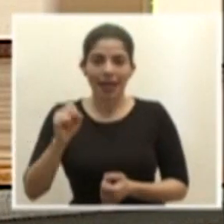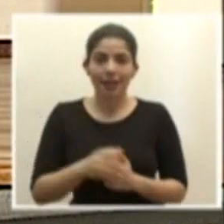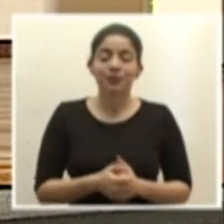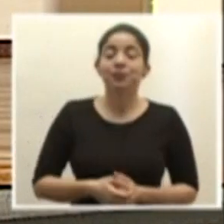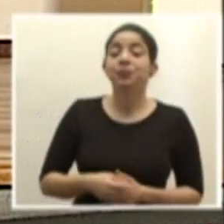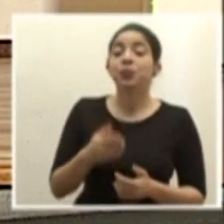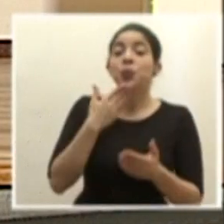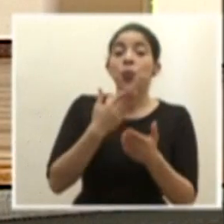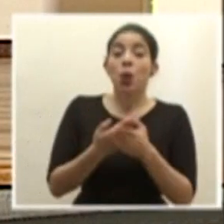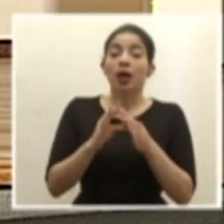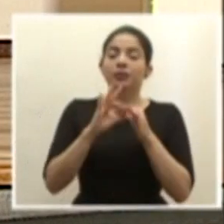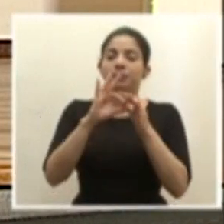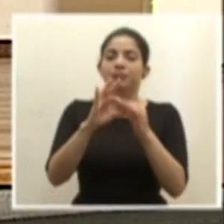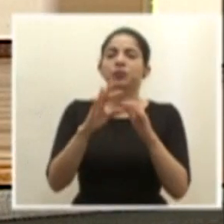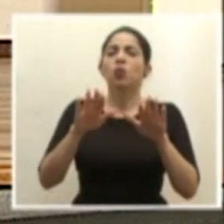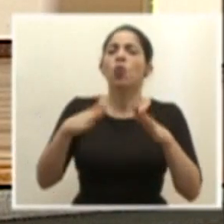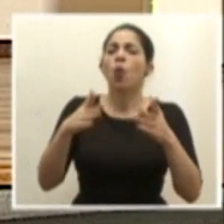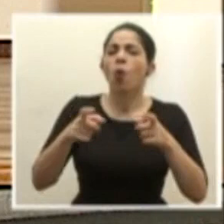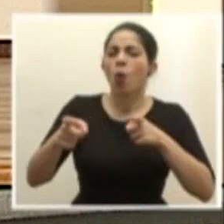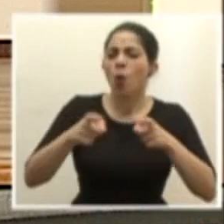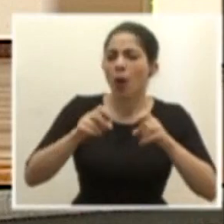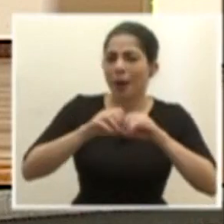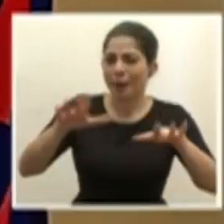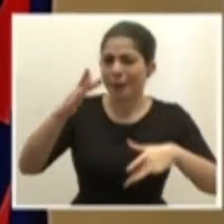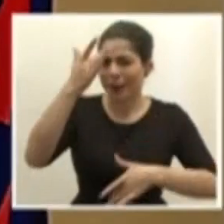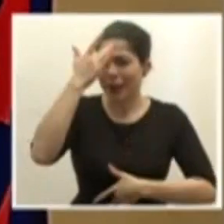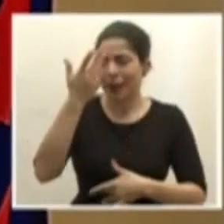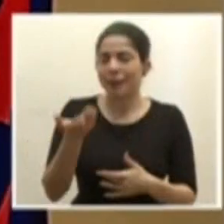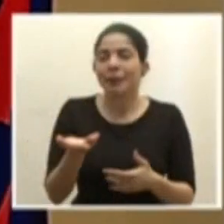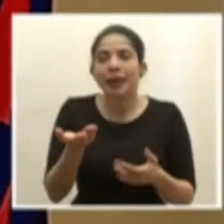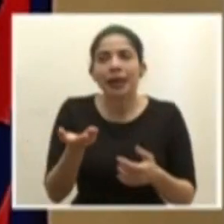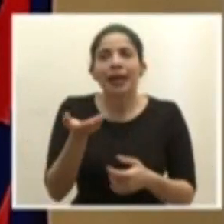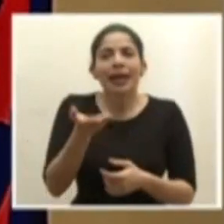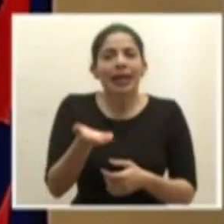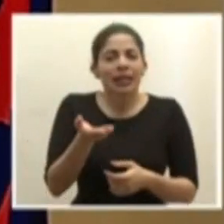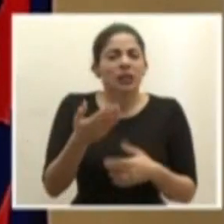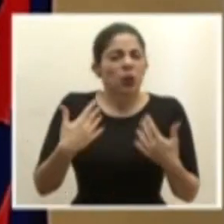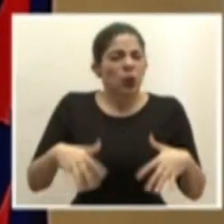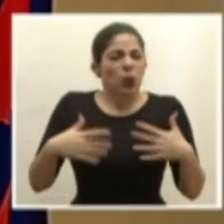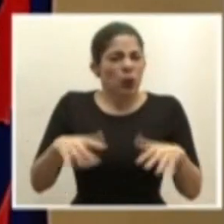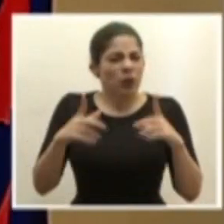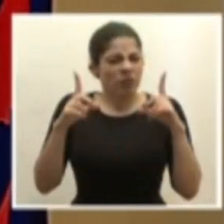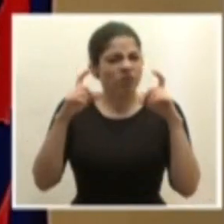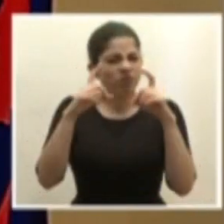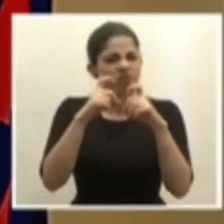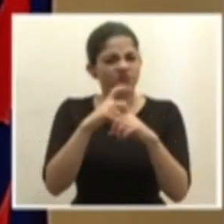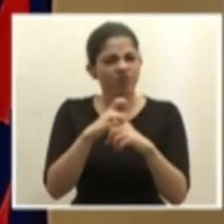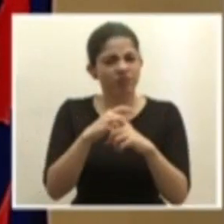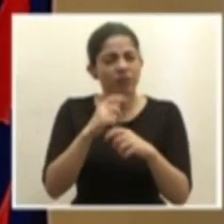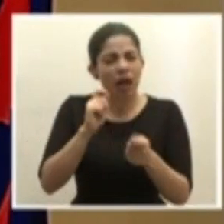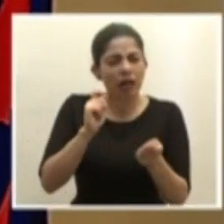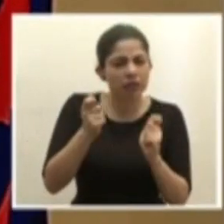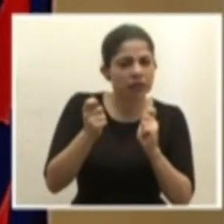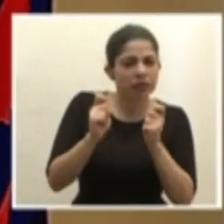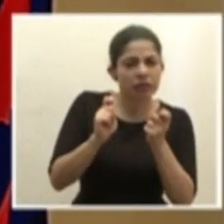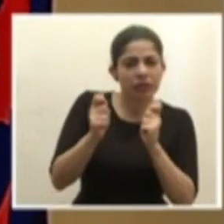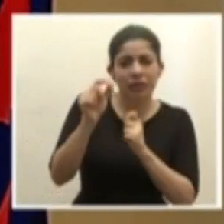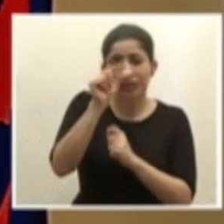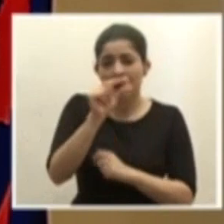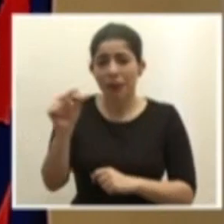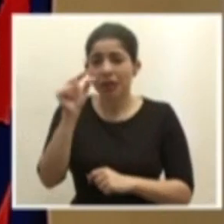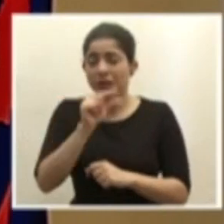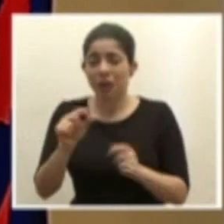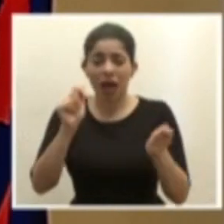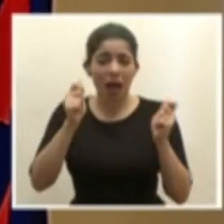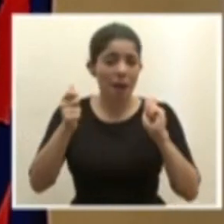Bueno, en cuanto al manejo de la pandemia, esto es algo muy complejo y va evolucionando semana a